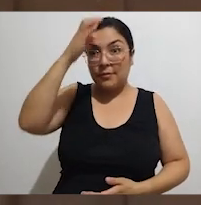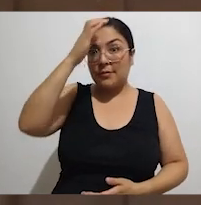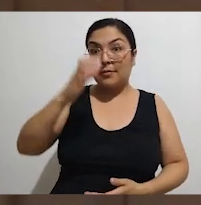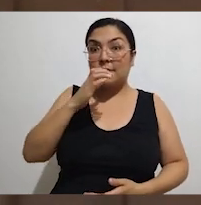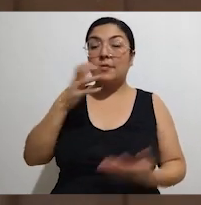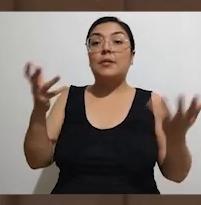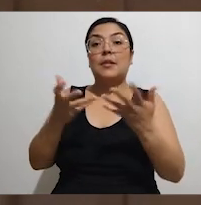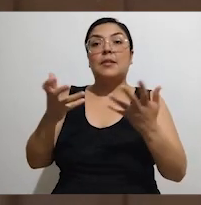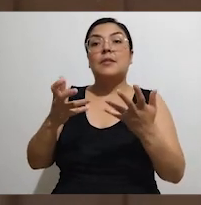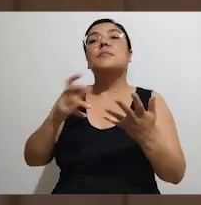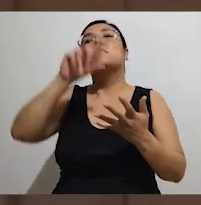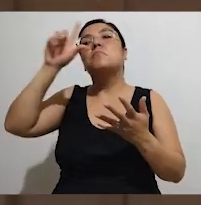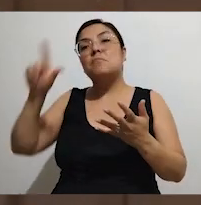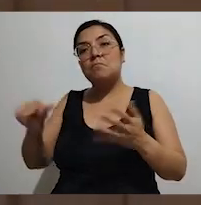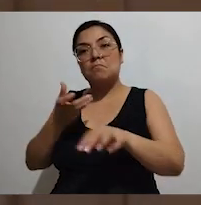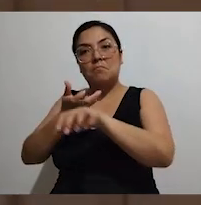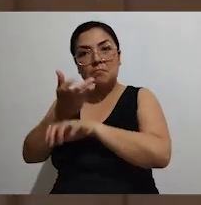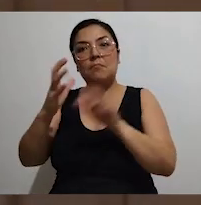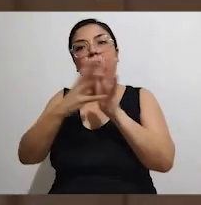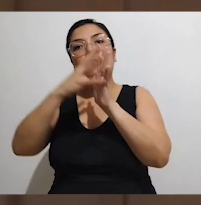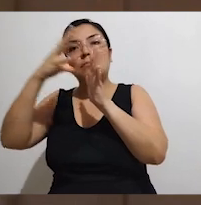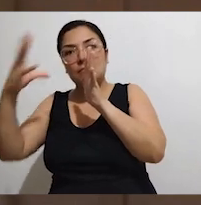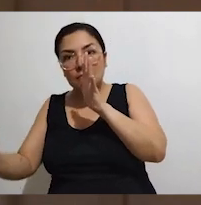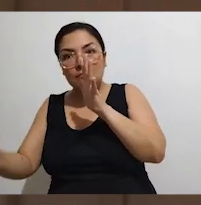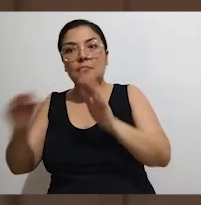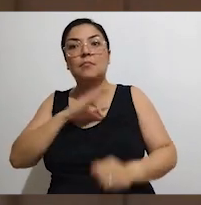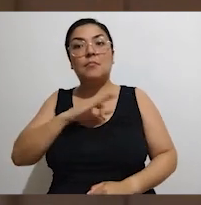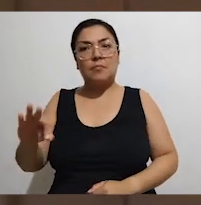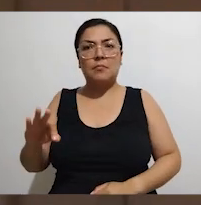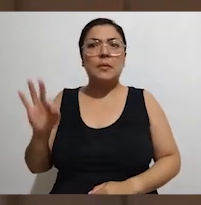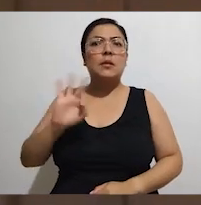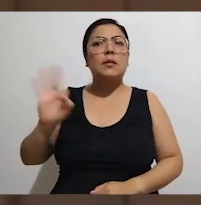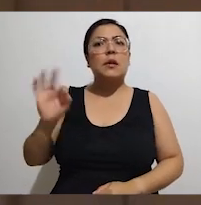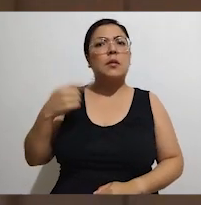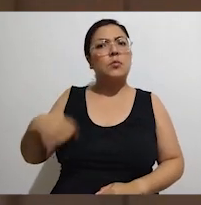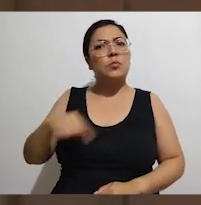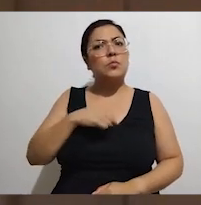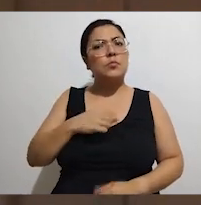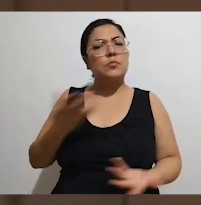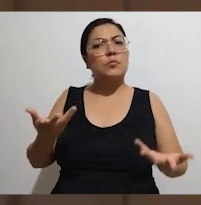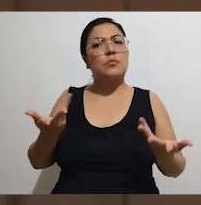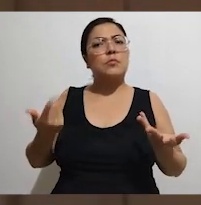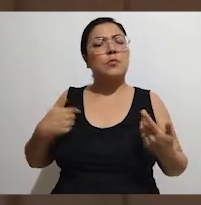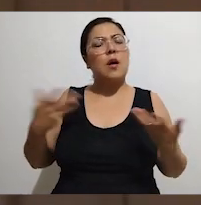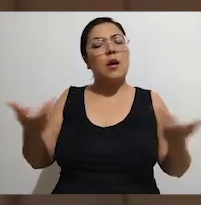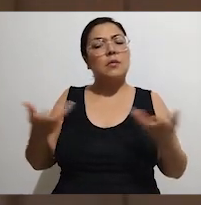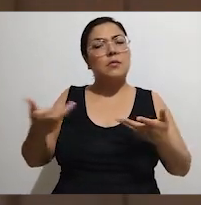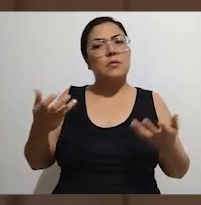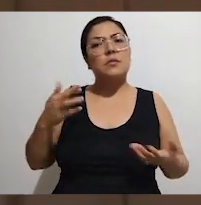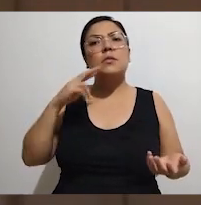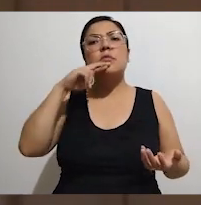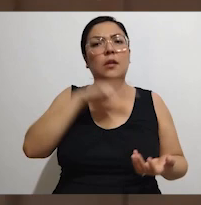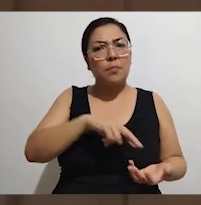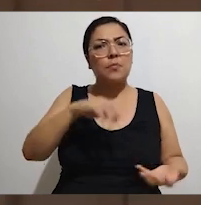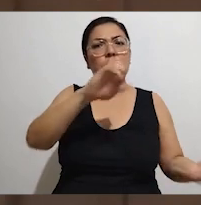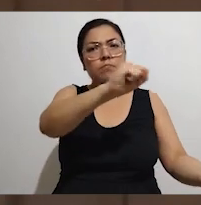a lo mejor retoman alguna buena práctica que tenemos aquí, la forma tal vez automatizada en que recibimos los paquetes electorales, la forma en